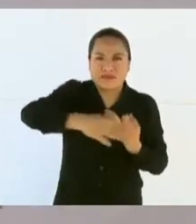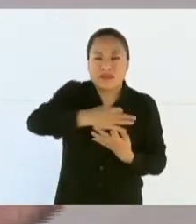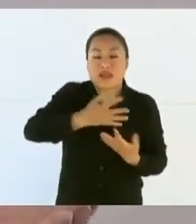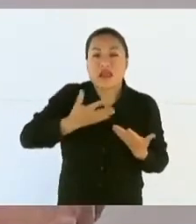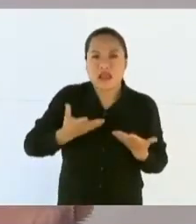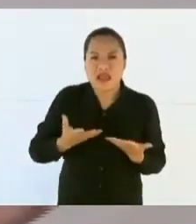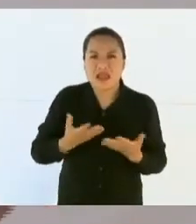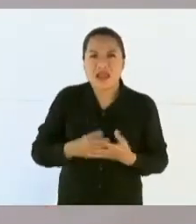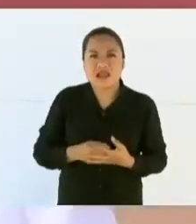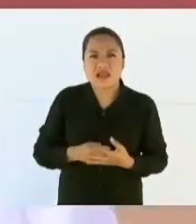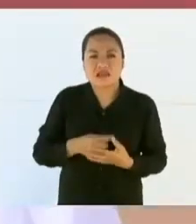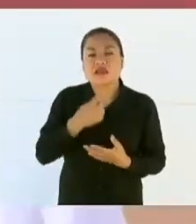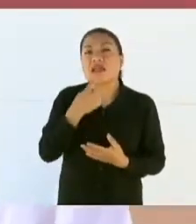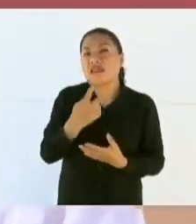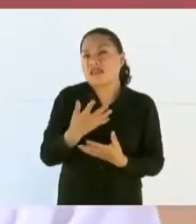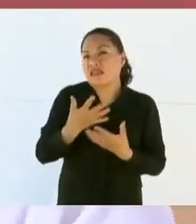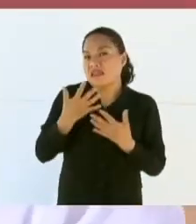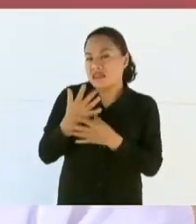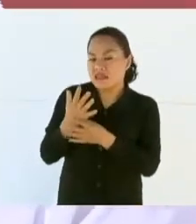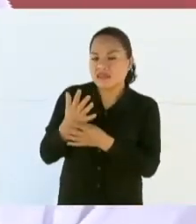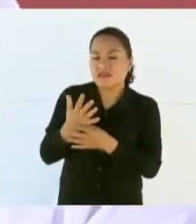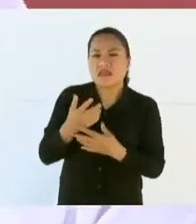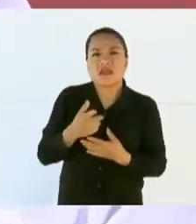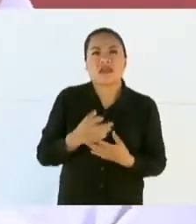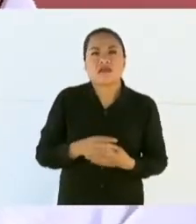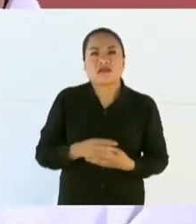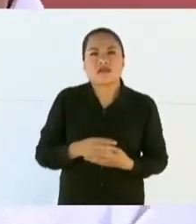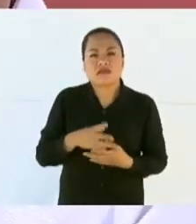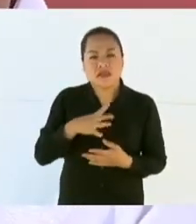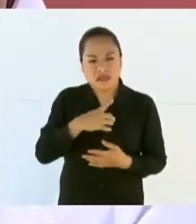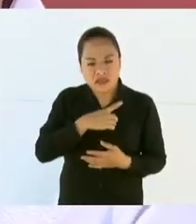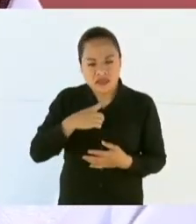determina que había que